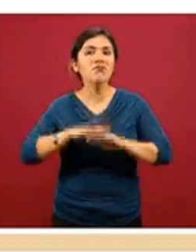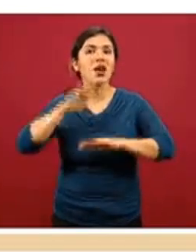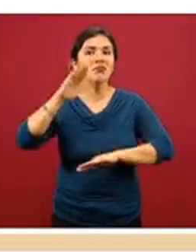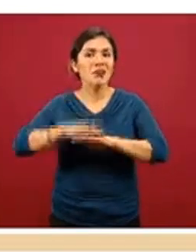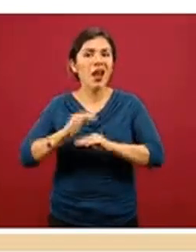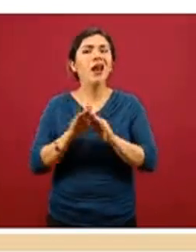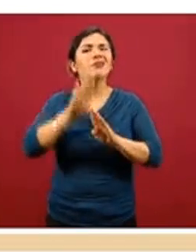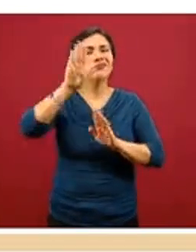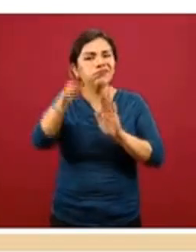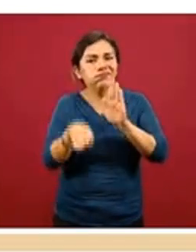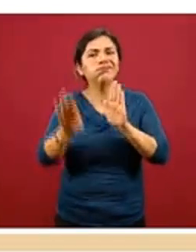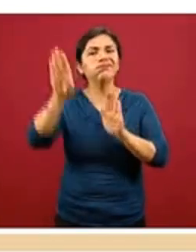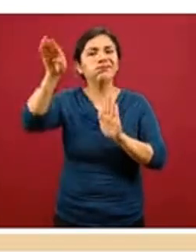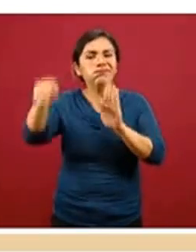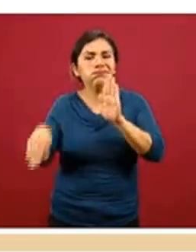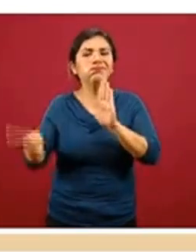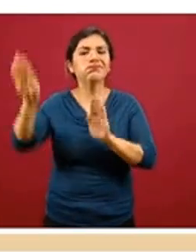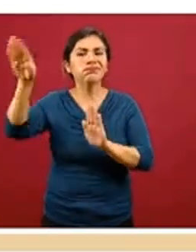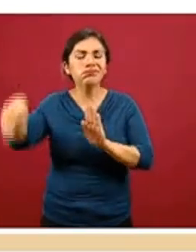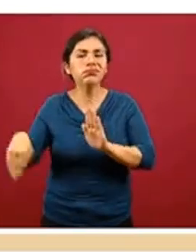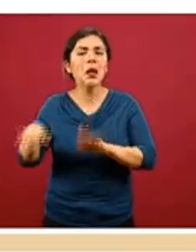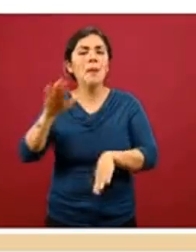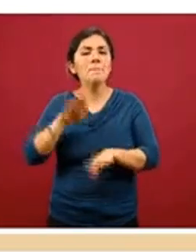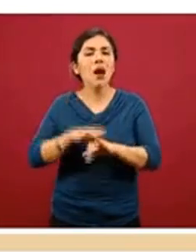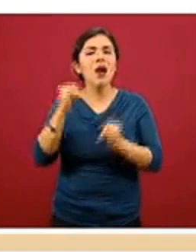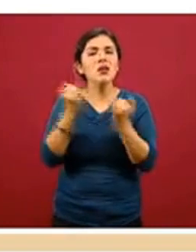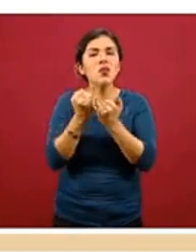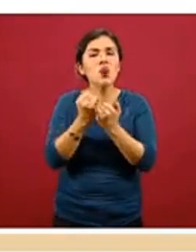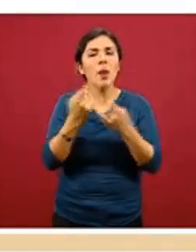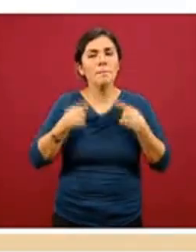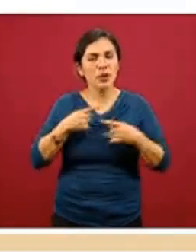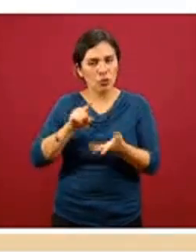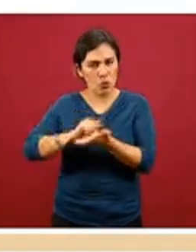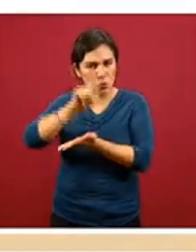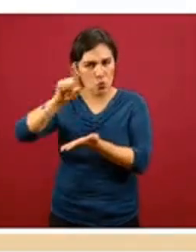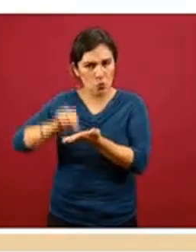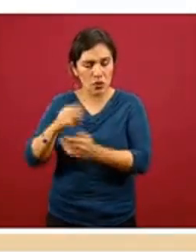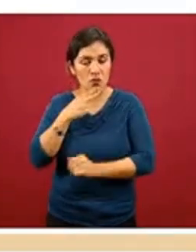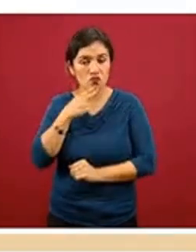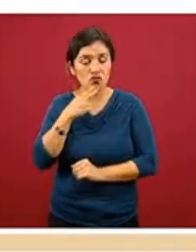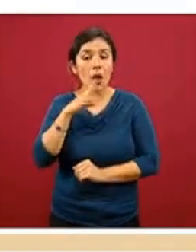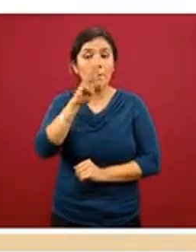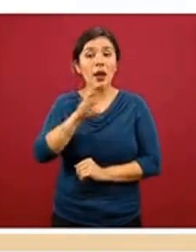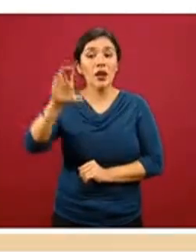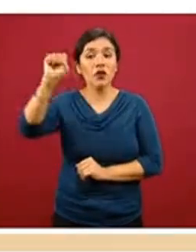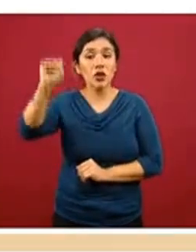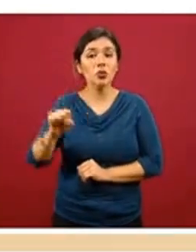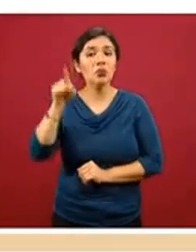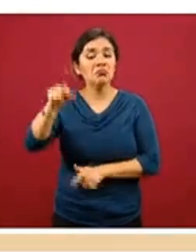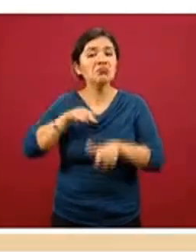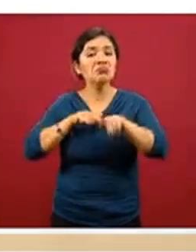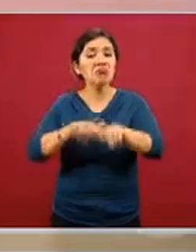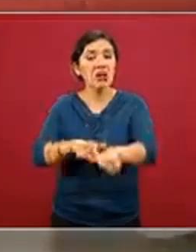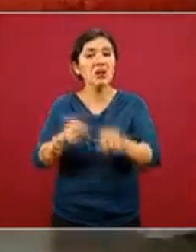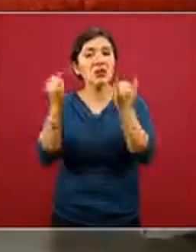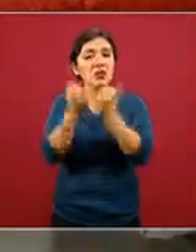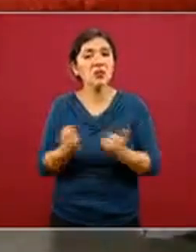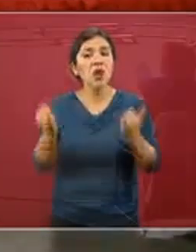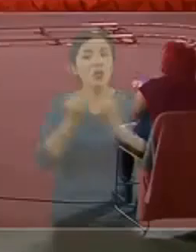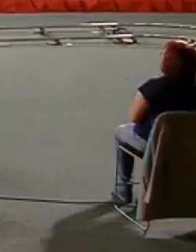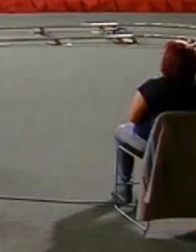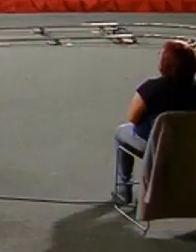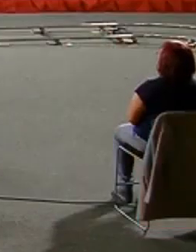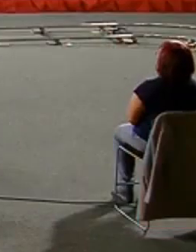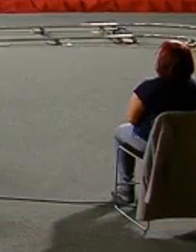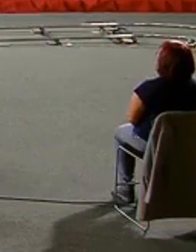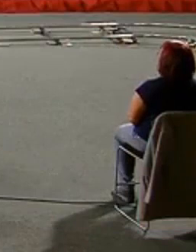y bajando, y específicamente también los usuarios de Twitter. Baja California Sur se ha mantenido, también